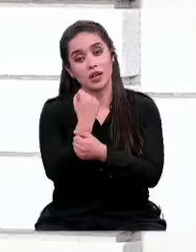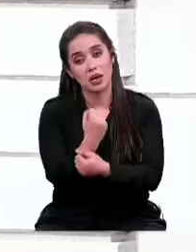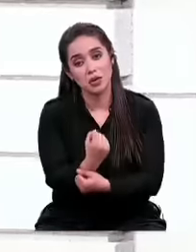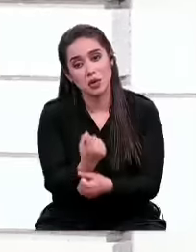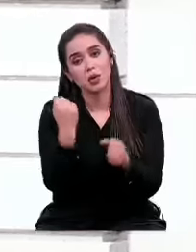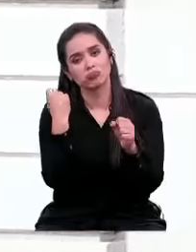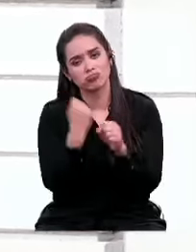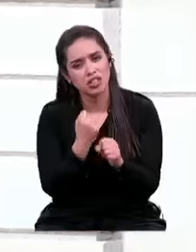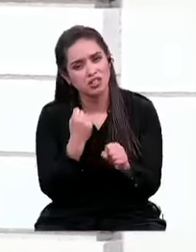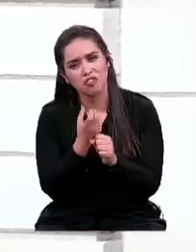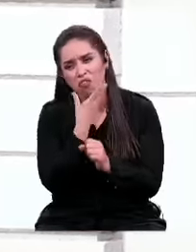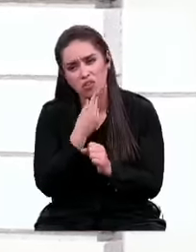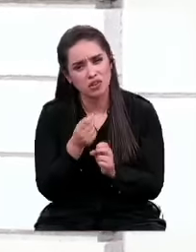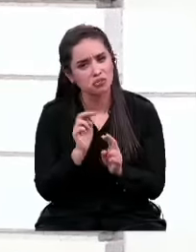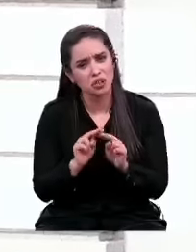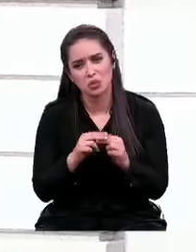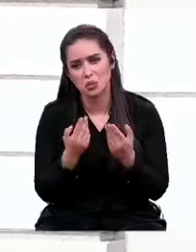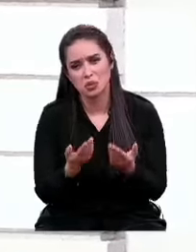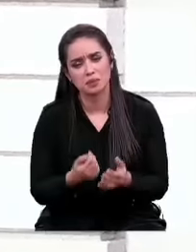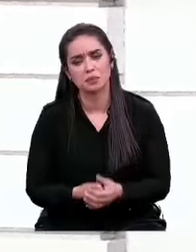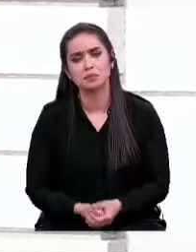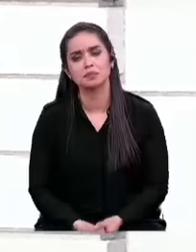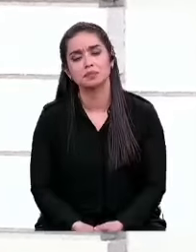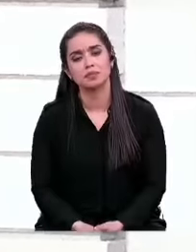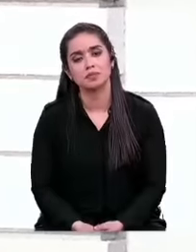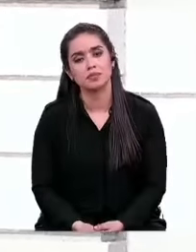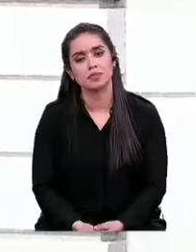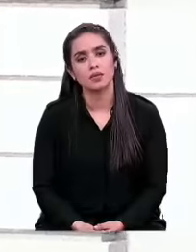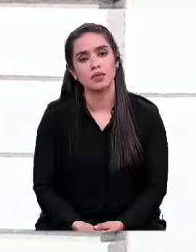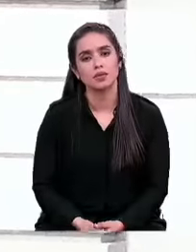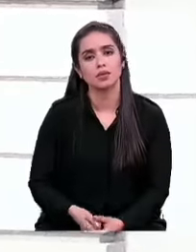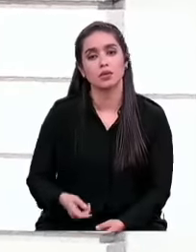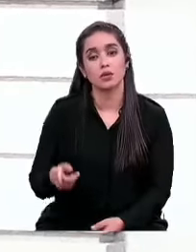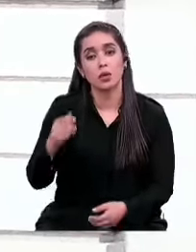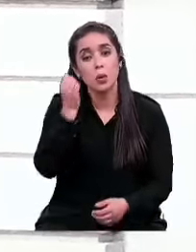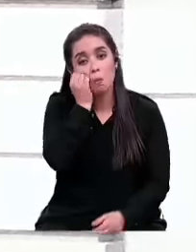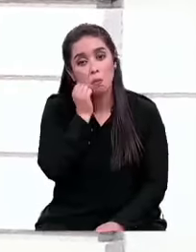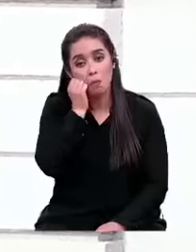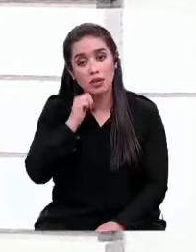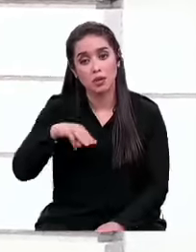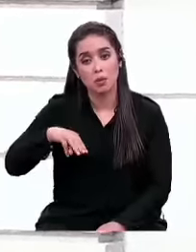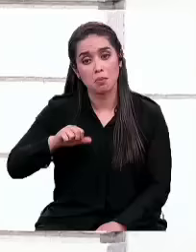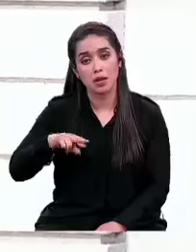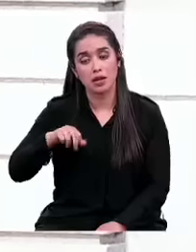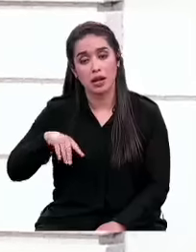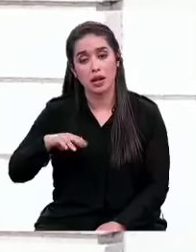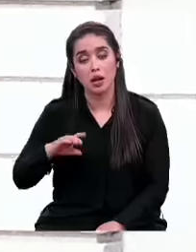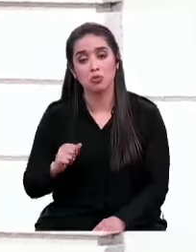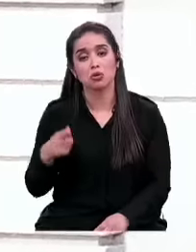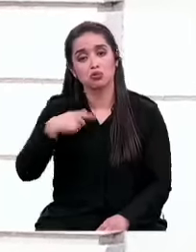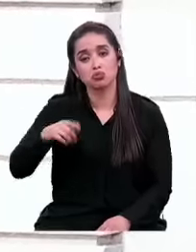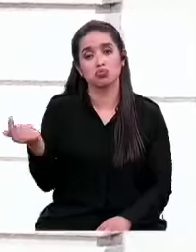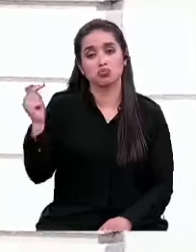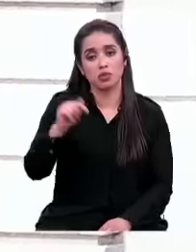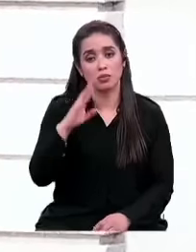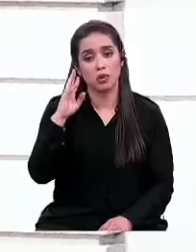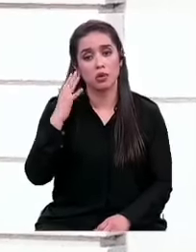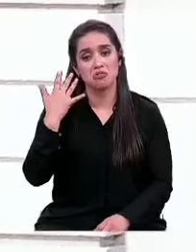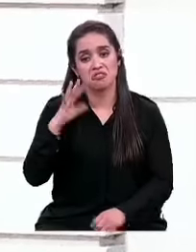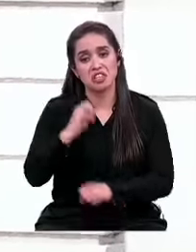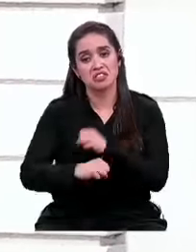encabezas. Gracias. Plásticos Marambio ha estado presente en los últimos 15 años de esta